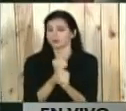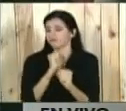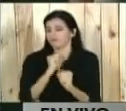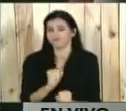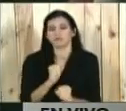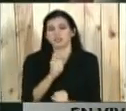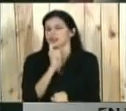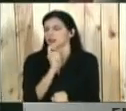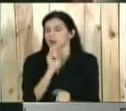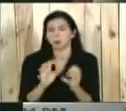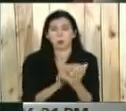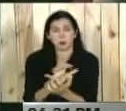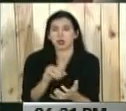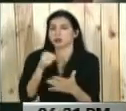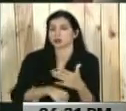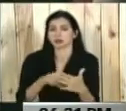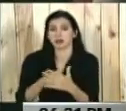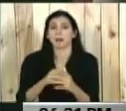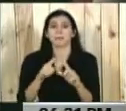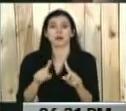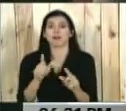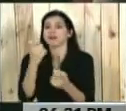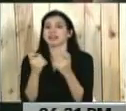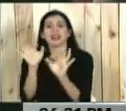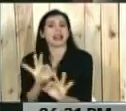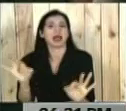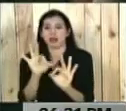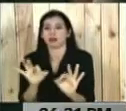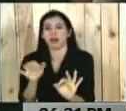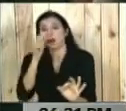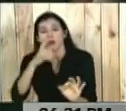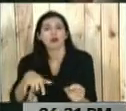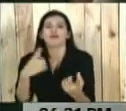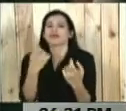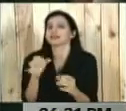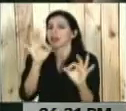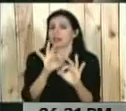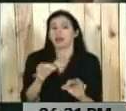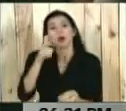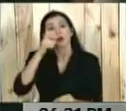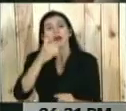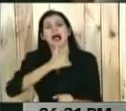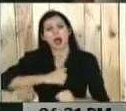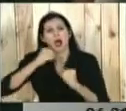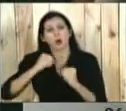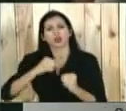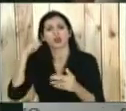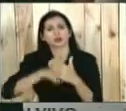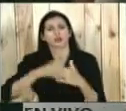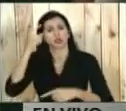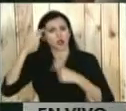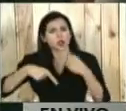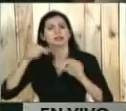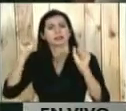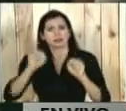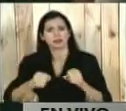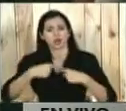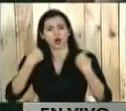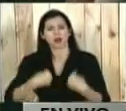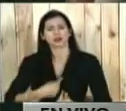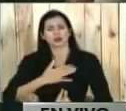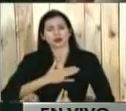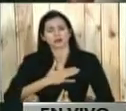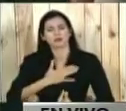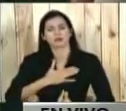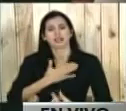a donde a nadie le ha faltado lo que necesita. Que nuestro pueblo ha resistido, ha luchado, sí, todos los días en el corazón le agradezco y le